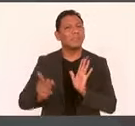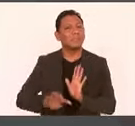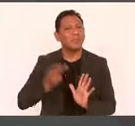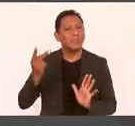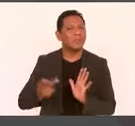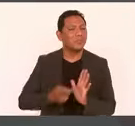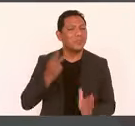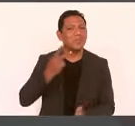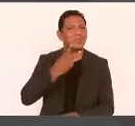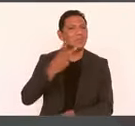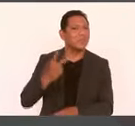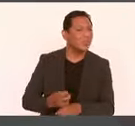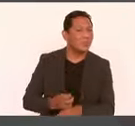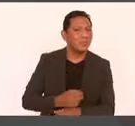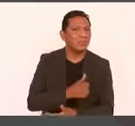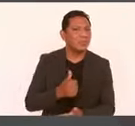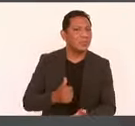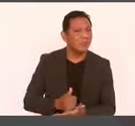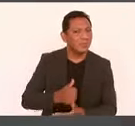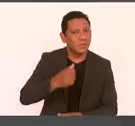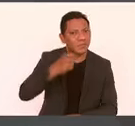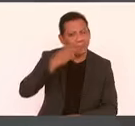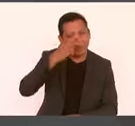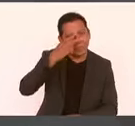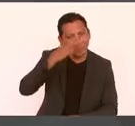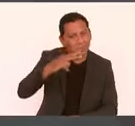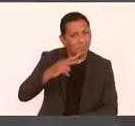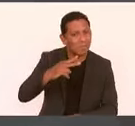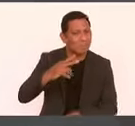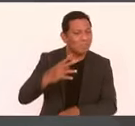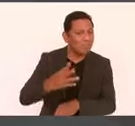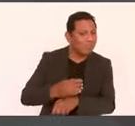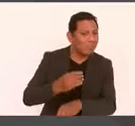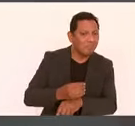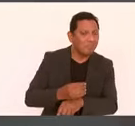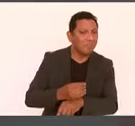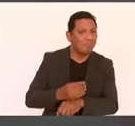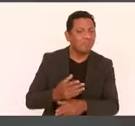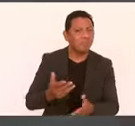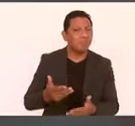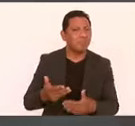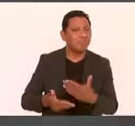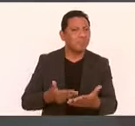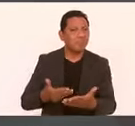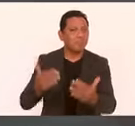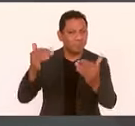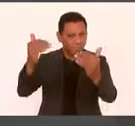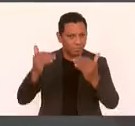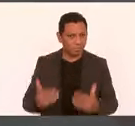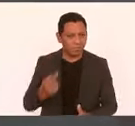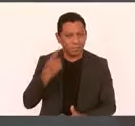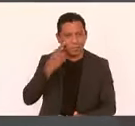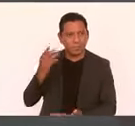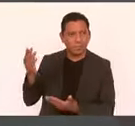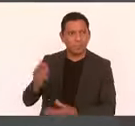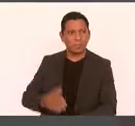México, sin ningún plan de reconstrucción y en realidad sin ninguna vivienda construida. La que sigue.